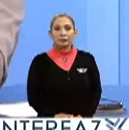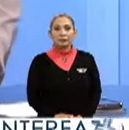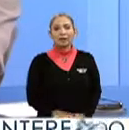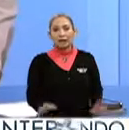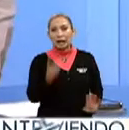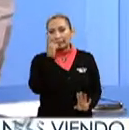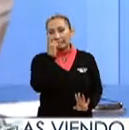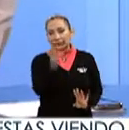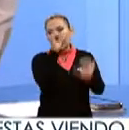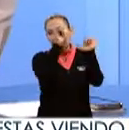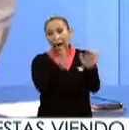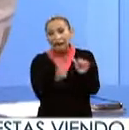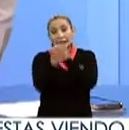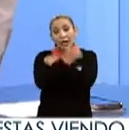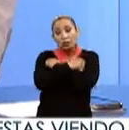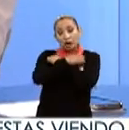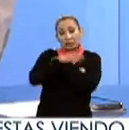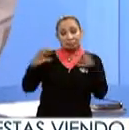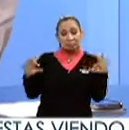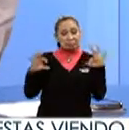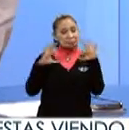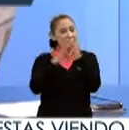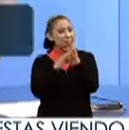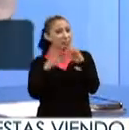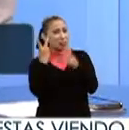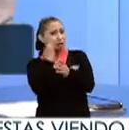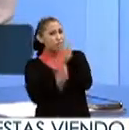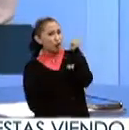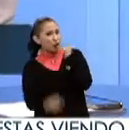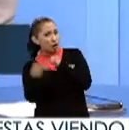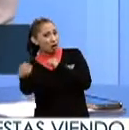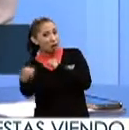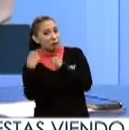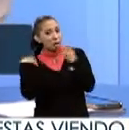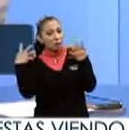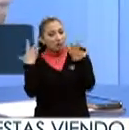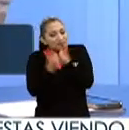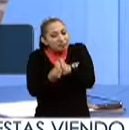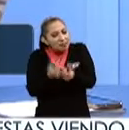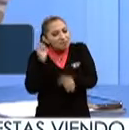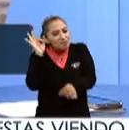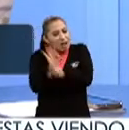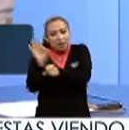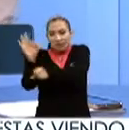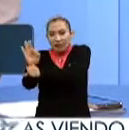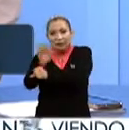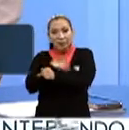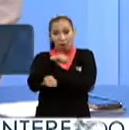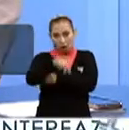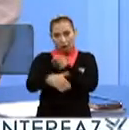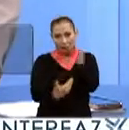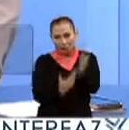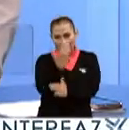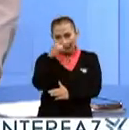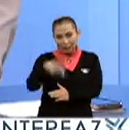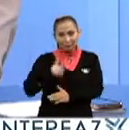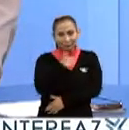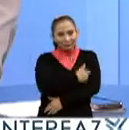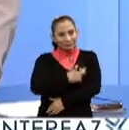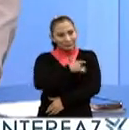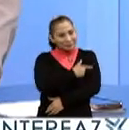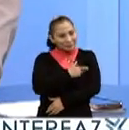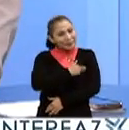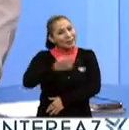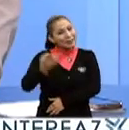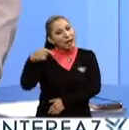Y ya lo decíamos, las artes y la educación van muy de la mano. Son dos disciplinas que se complementan y fortalecen mutuamente. Esta mañana tengo